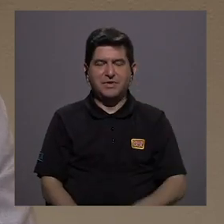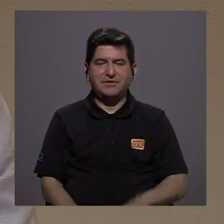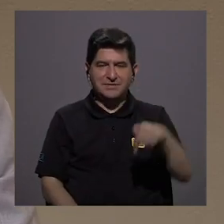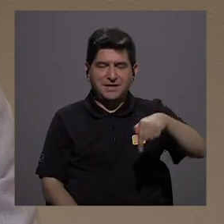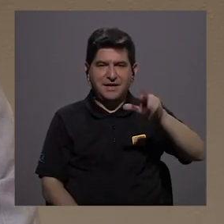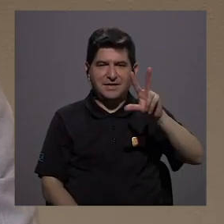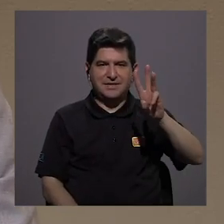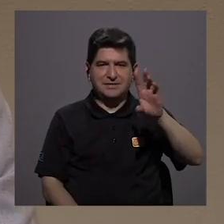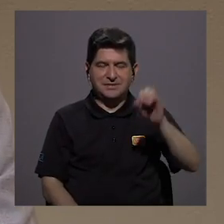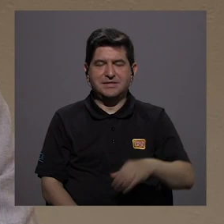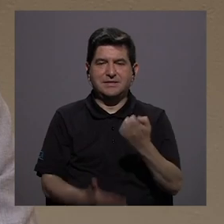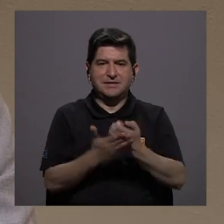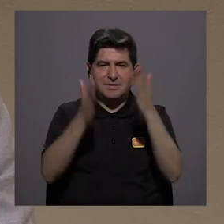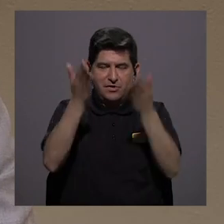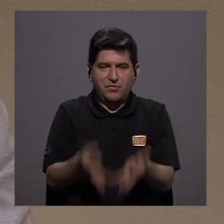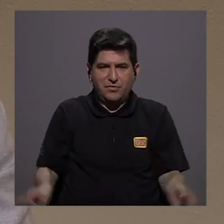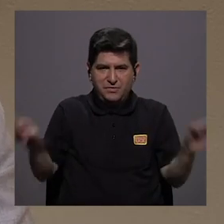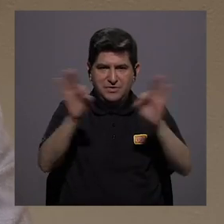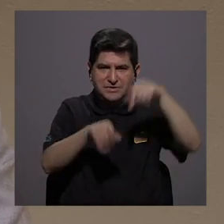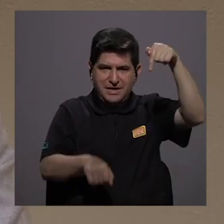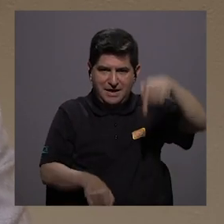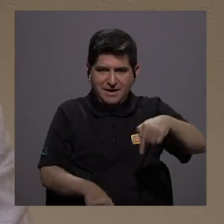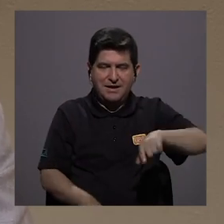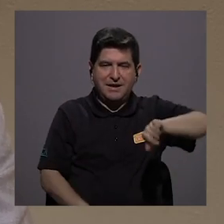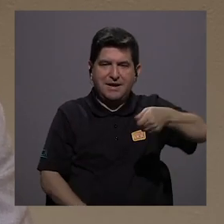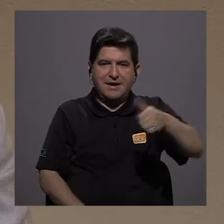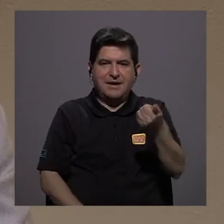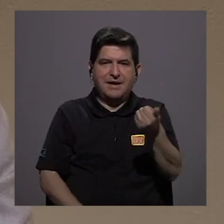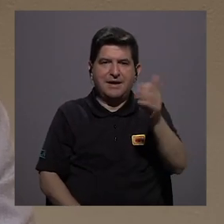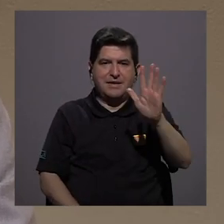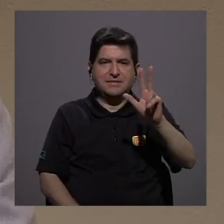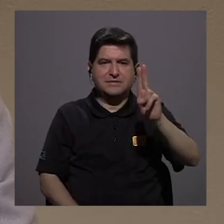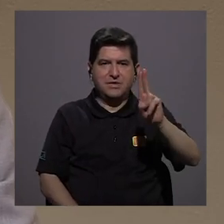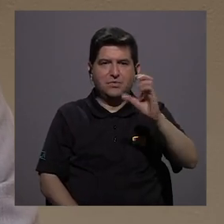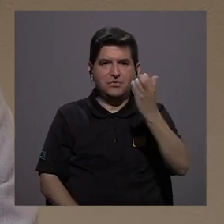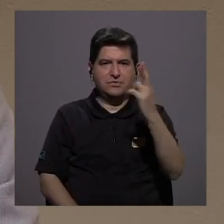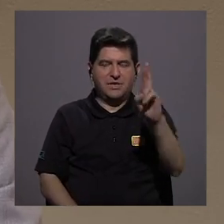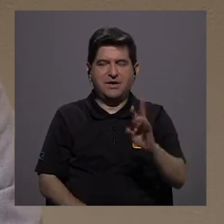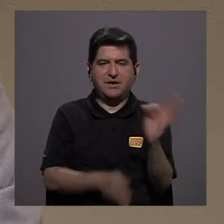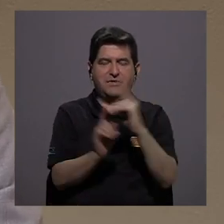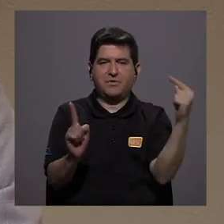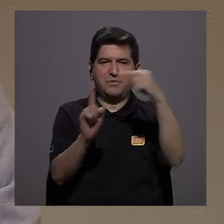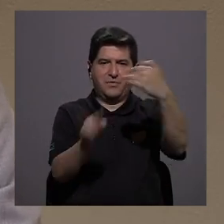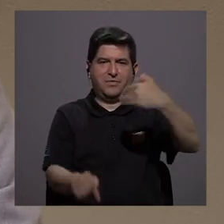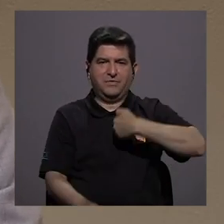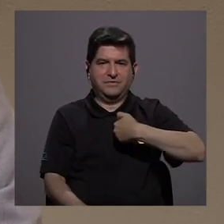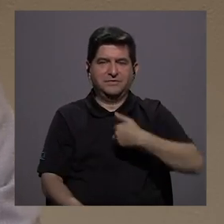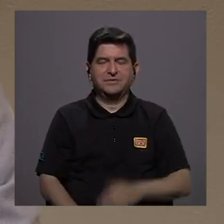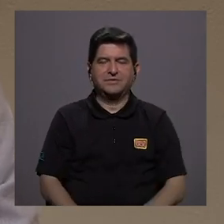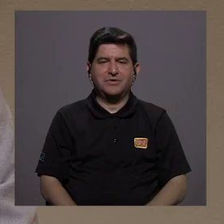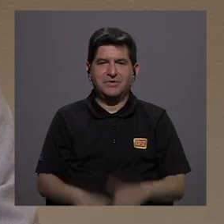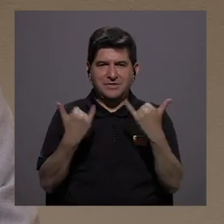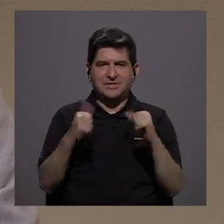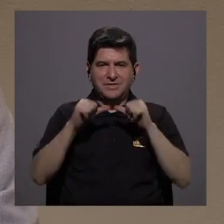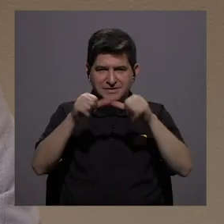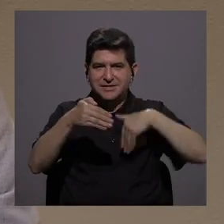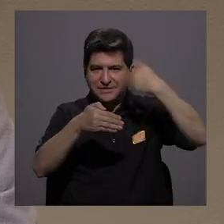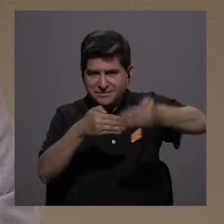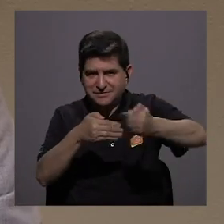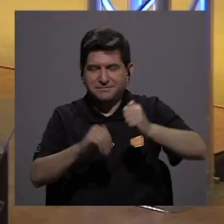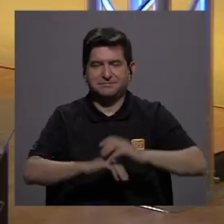un economista de amplia trayectoria acá en el Canal 15, Universidad de Costa Rica, donde hacemos televisión con sentido. No se vaya, ya casi